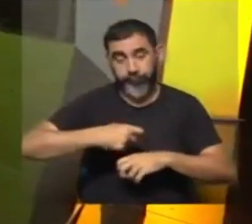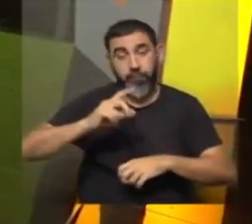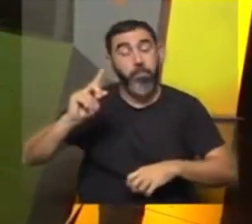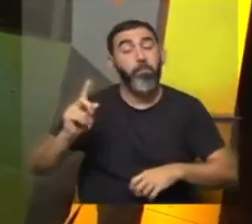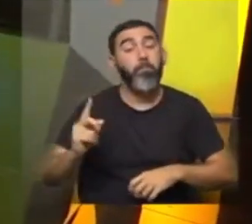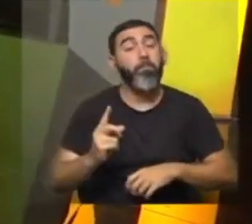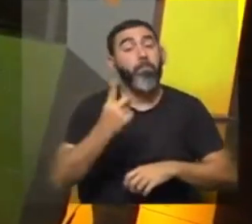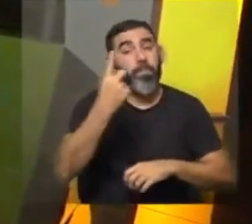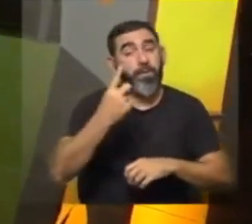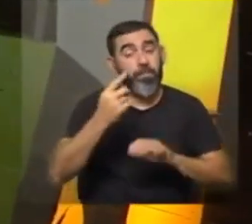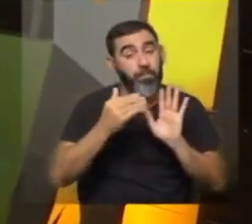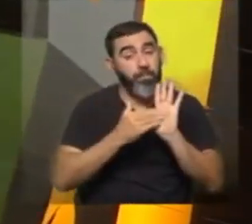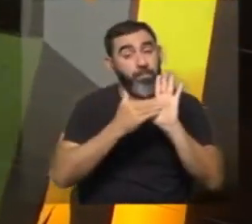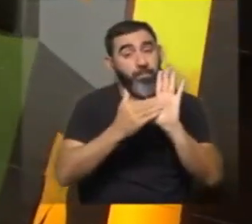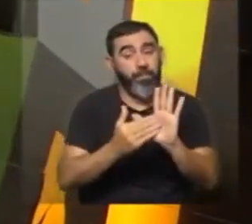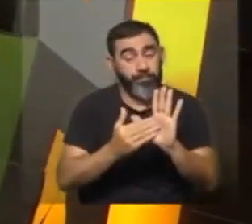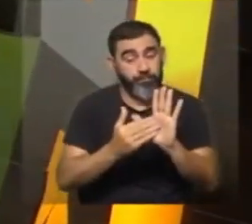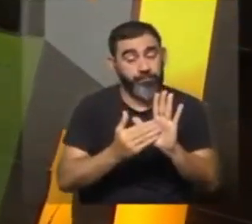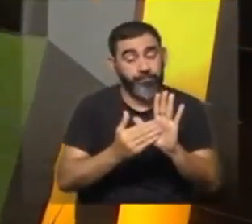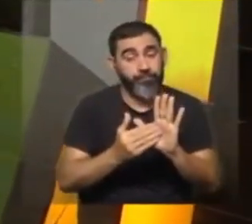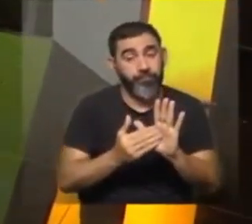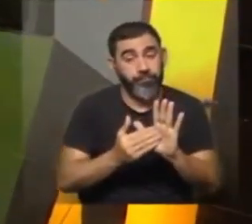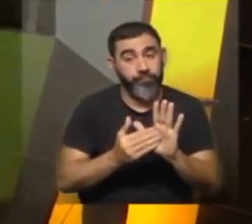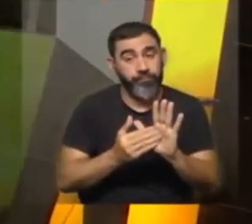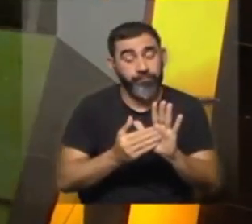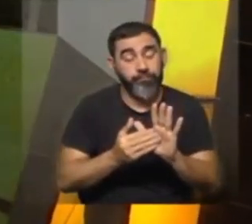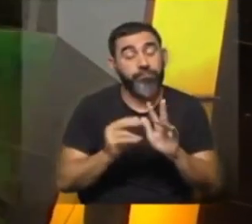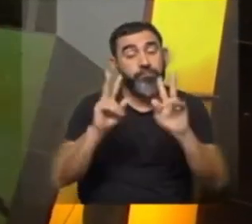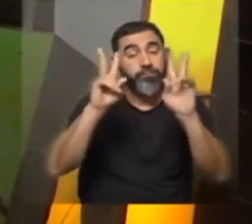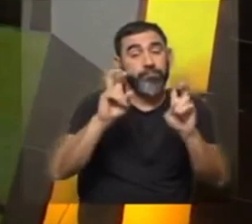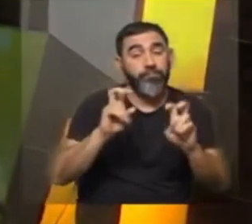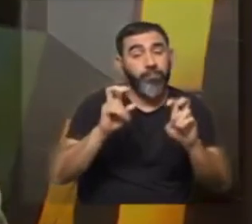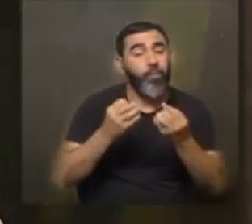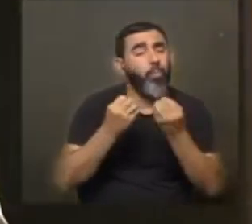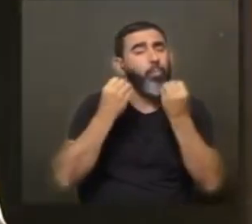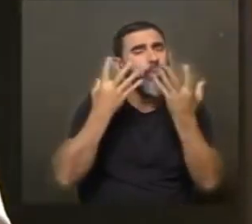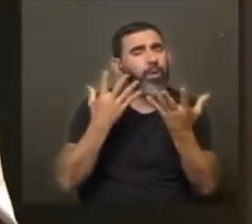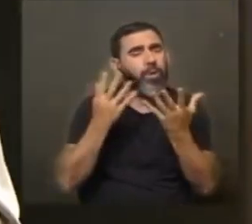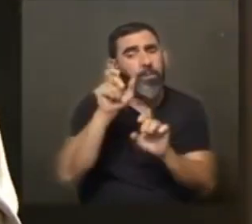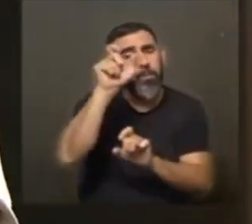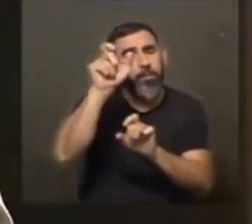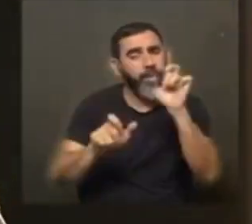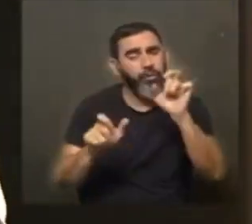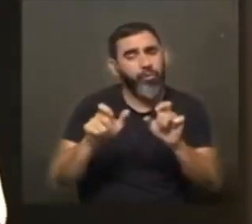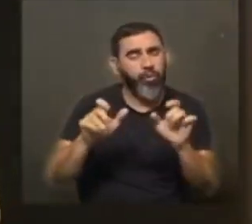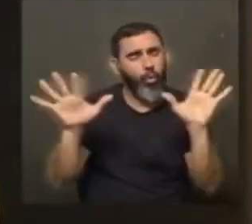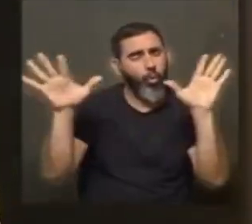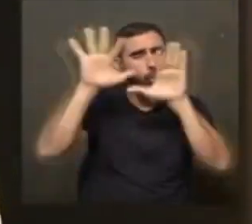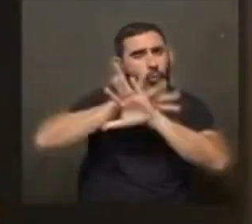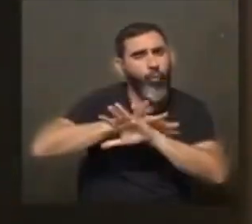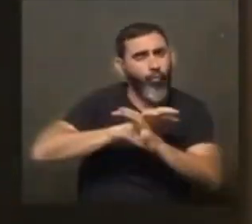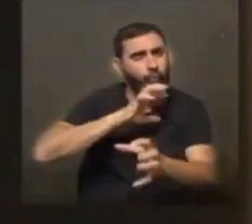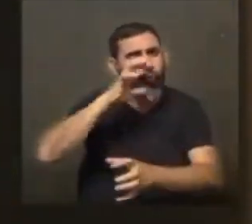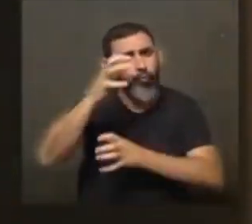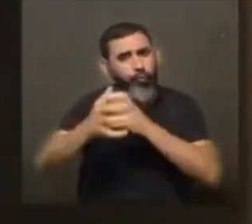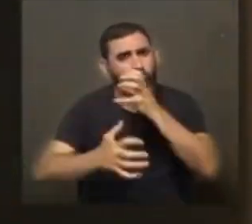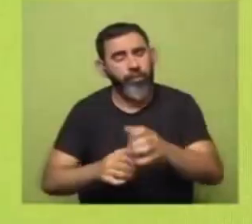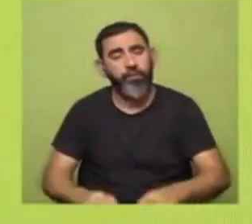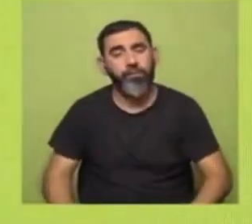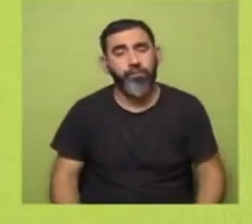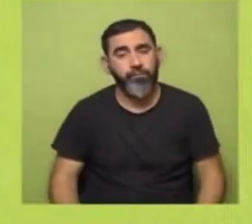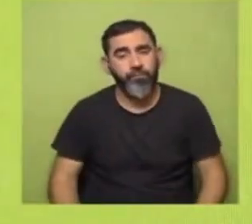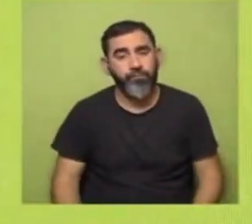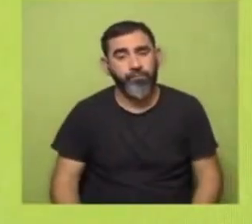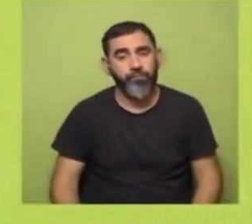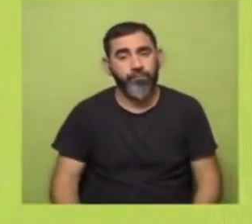primeros que presentó esta mirada de por qué algunas personas confunden un color con otro. O sea, Dalton